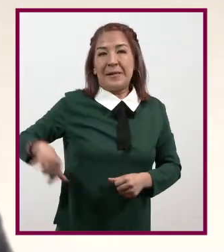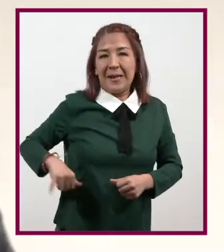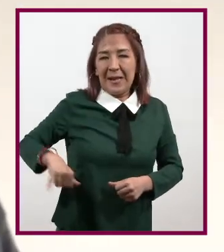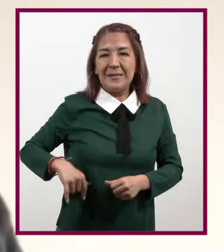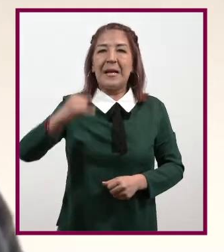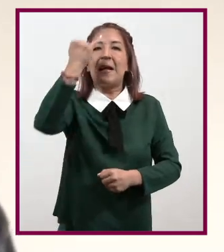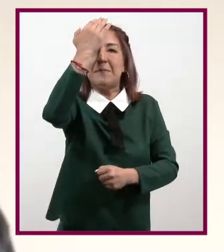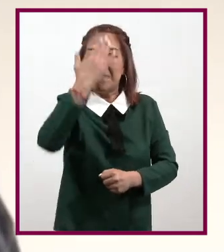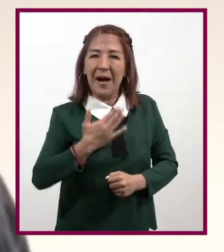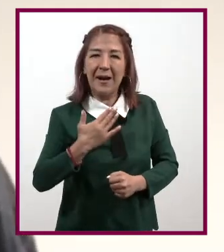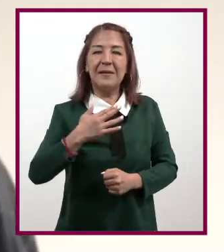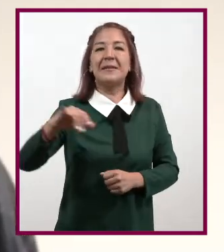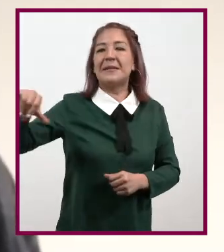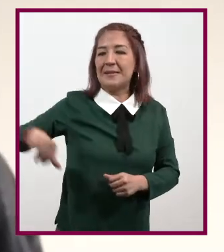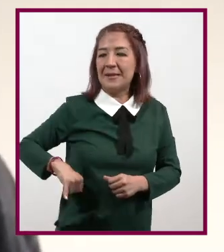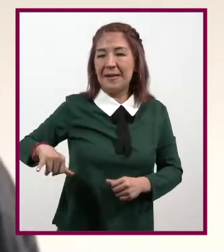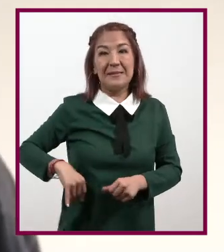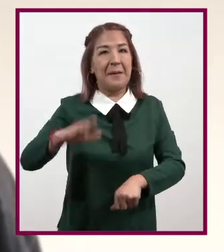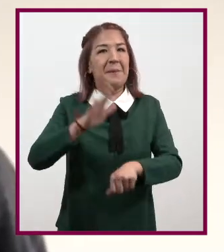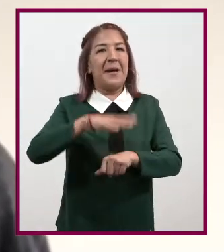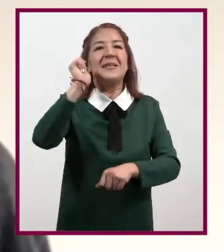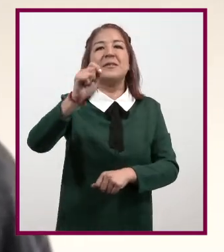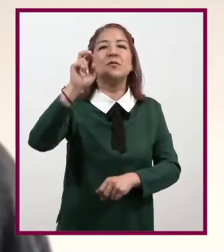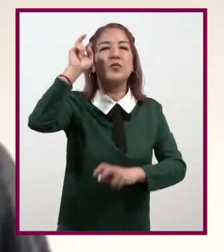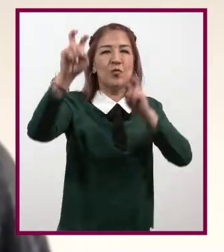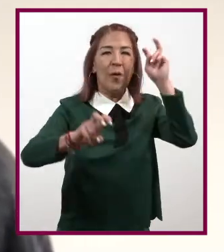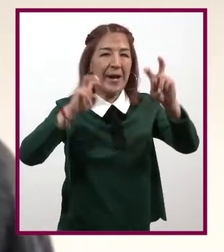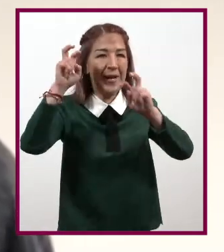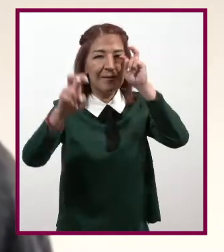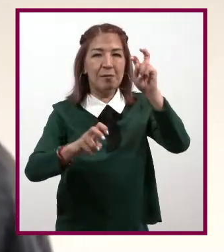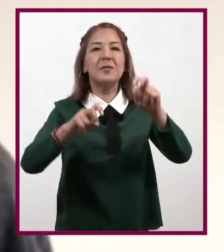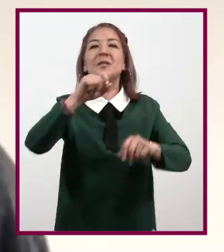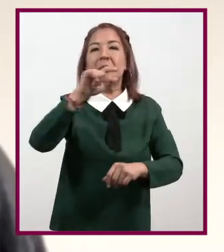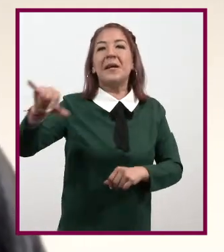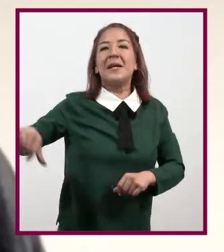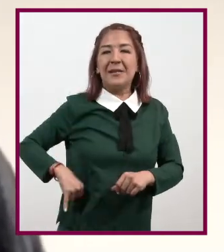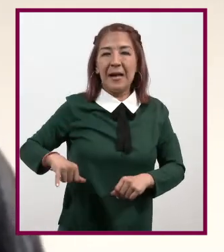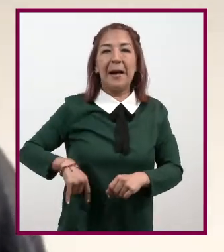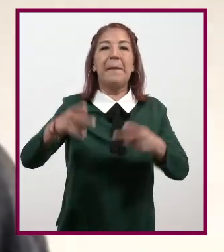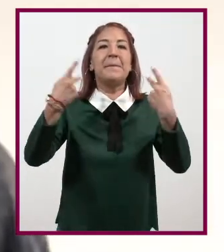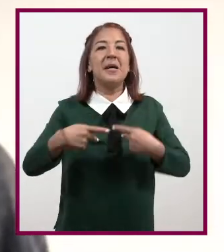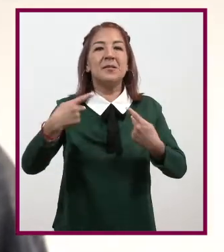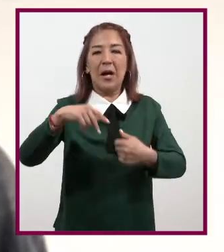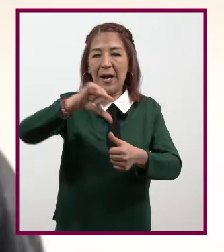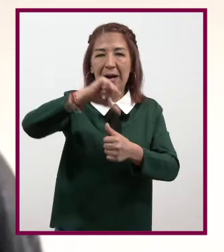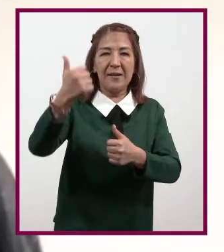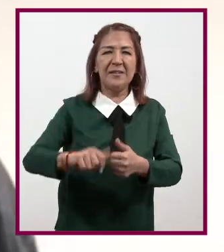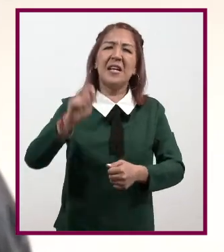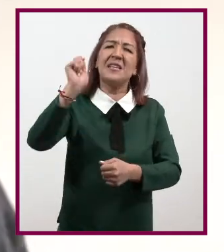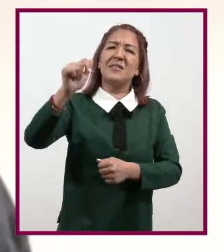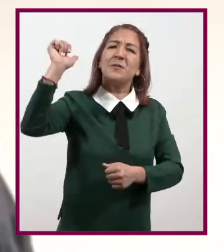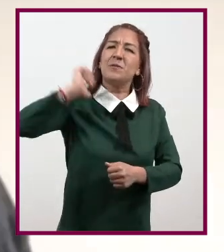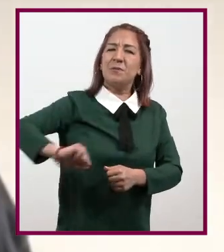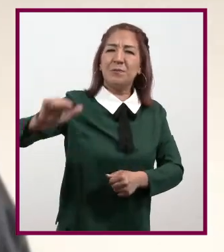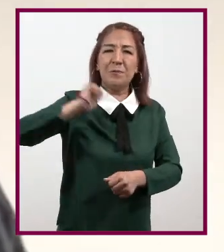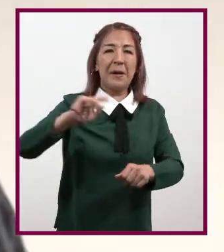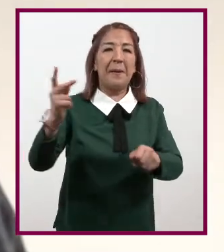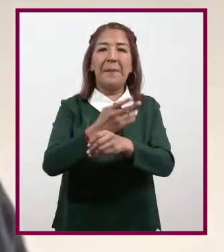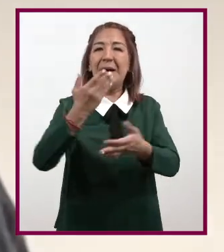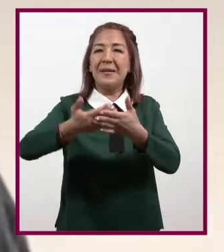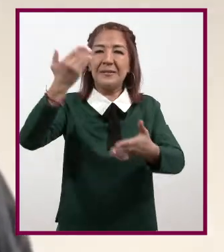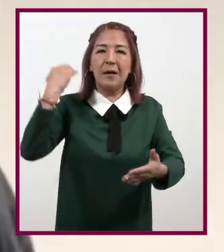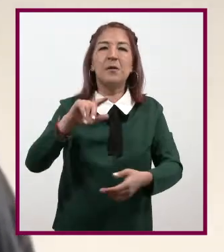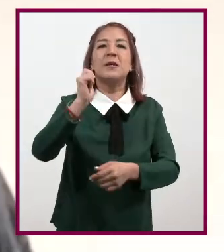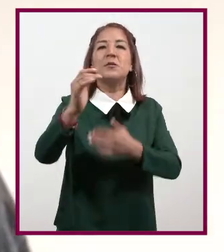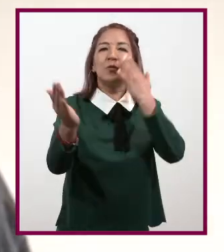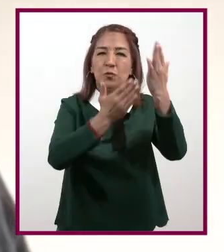sueños. Y me interesan mucho artistas, sobre todo de épocas pasadas, que han estudiado este tipo